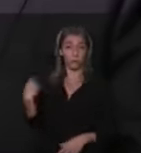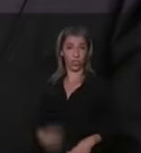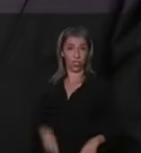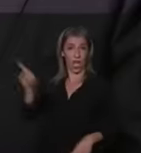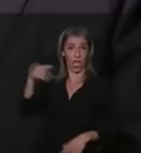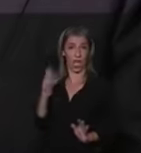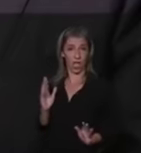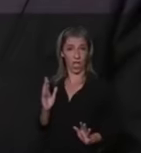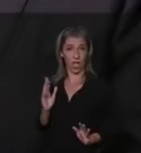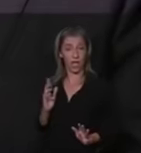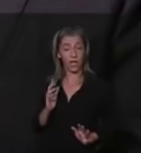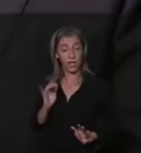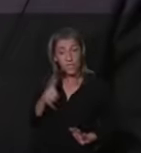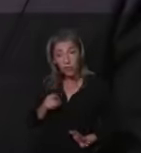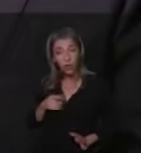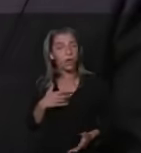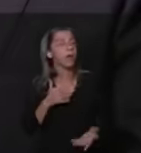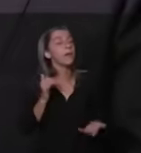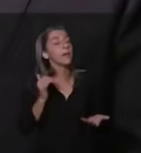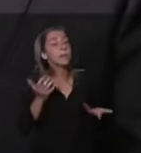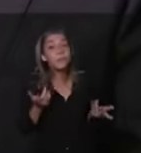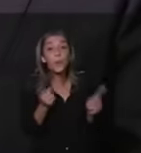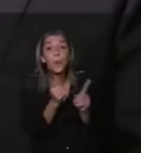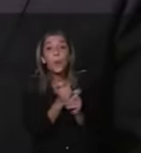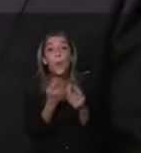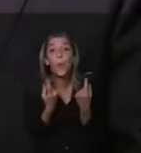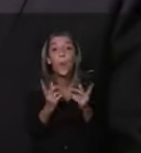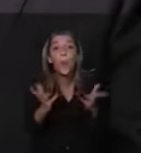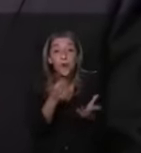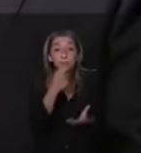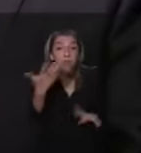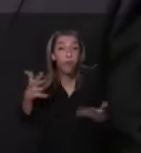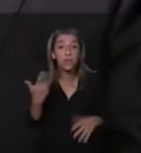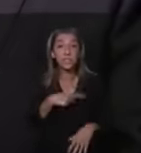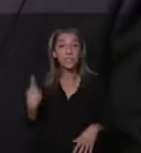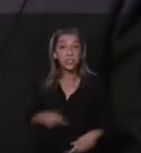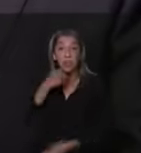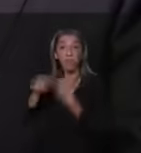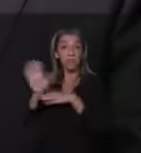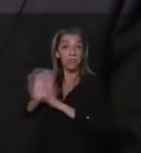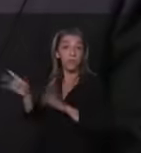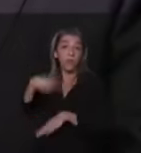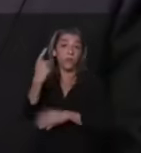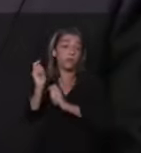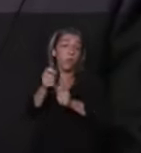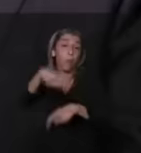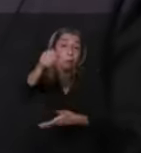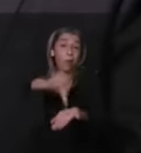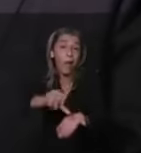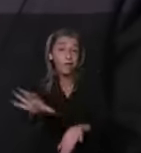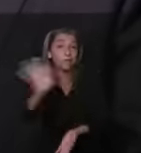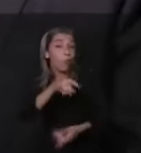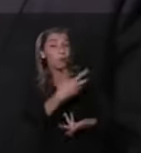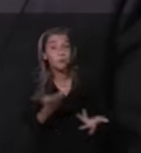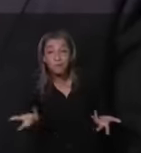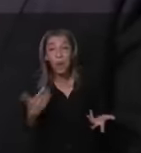no? Pero de vuelta, ¿cuál es el problema? Si no se lo exportás a China, se lo exportás a otro, o si no, digamos, hasta lo pueden triangular. Dale, no le pongas un límite